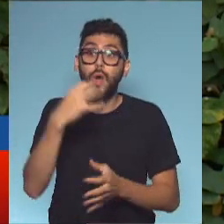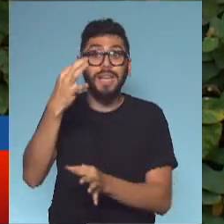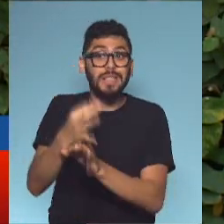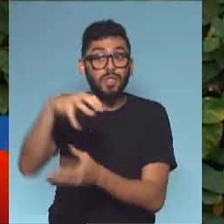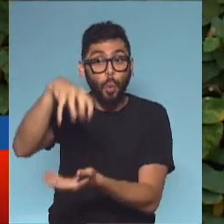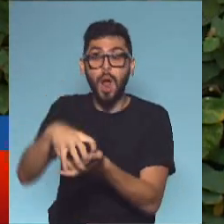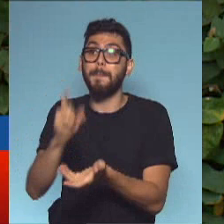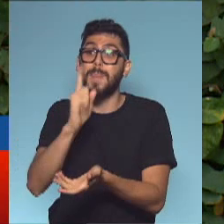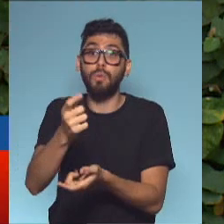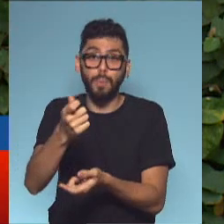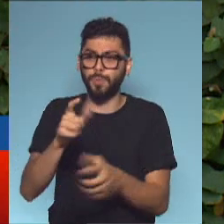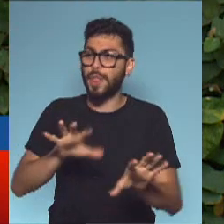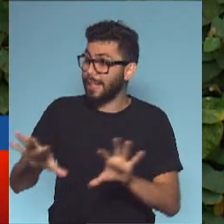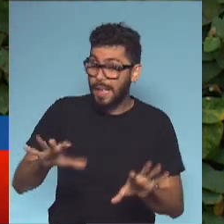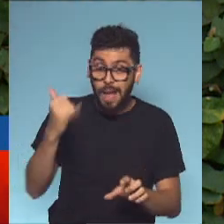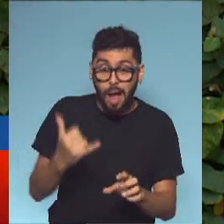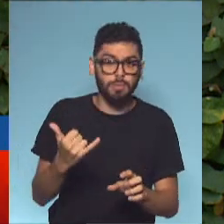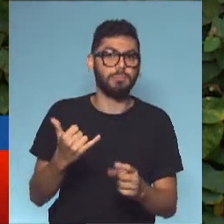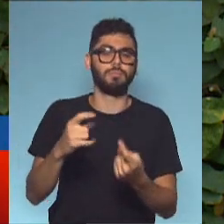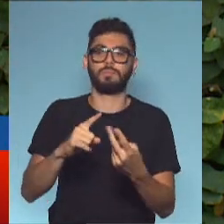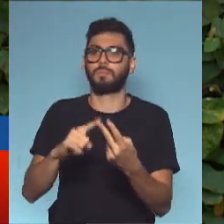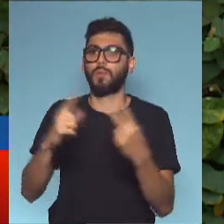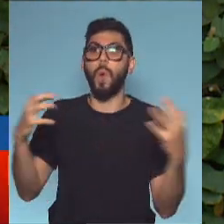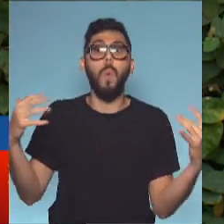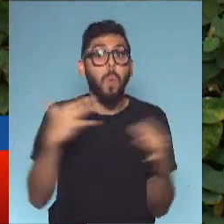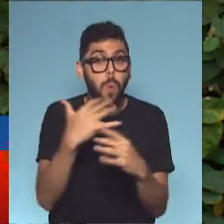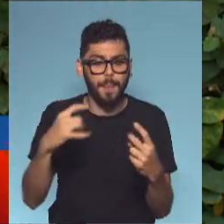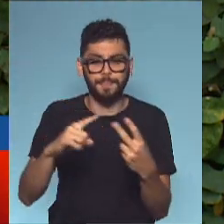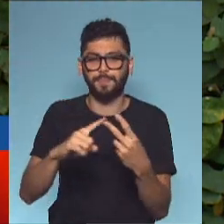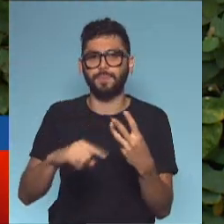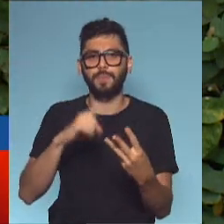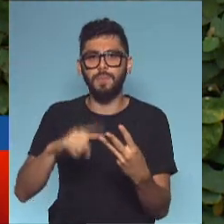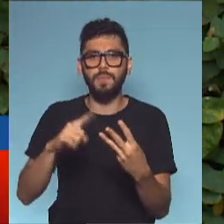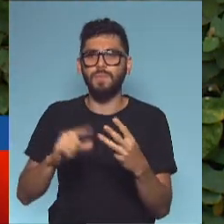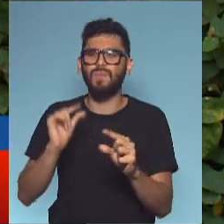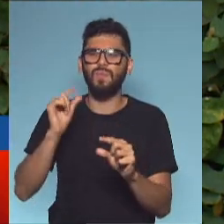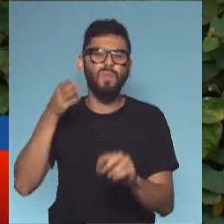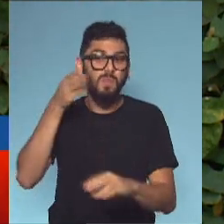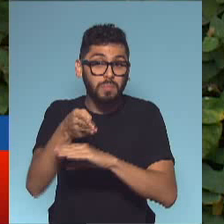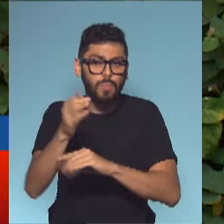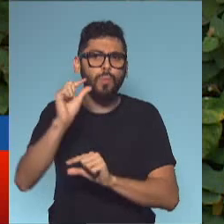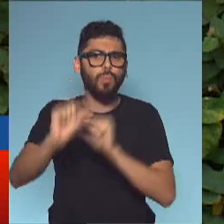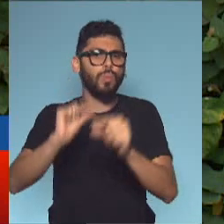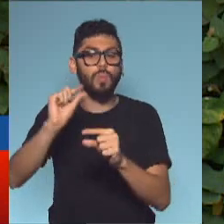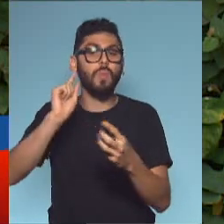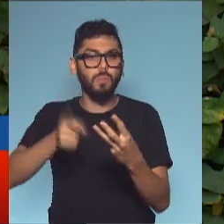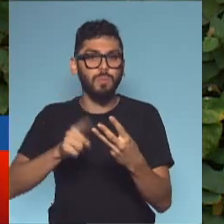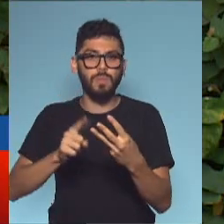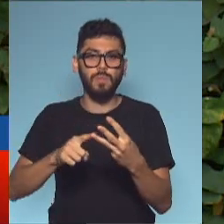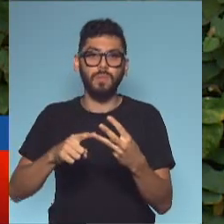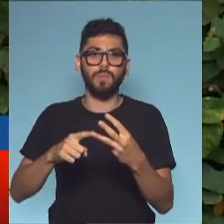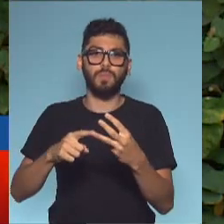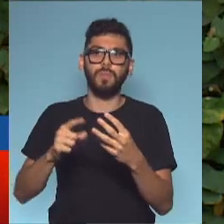Una escuela con distanciamiento, una escuela con ventilación cruzada, ingreso escalonado y una escuela que implica alternancia entre